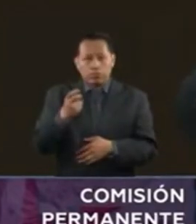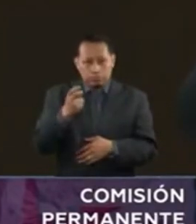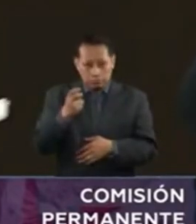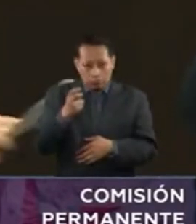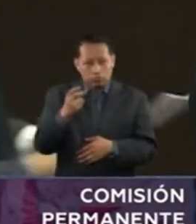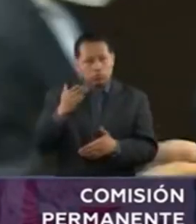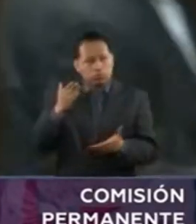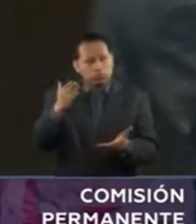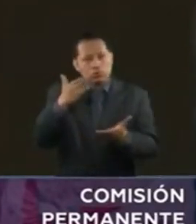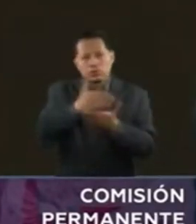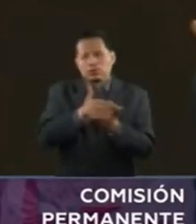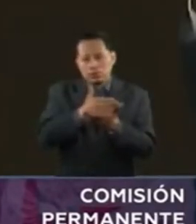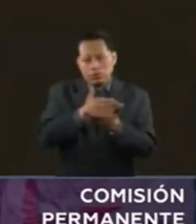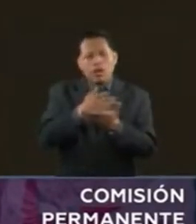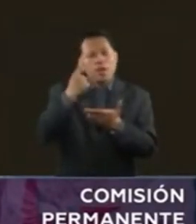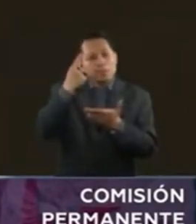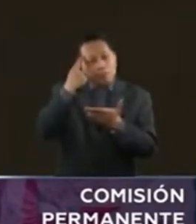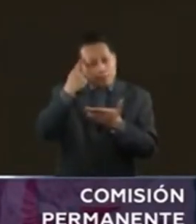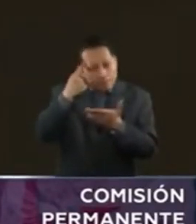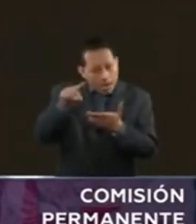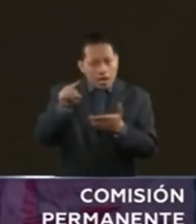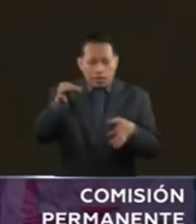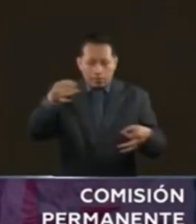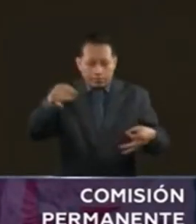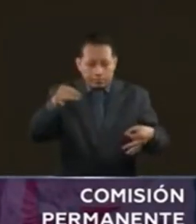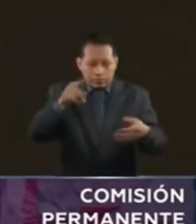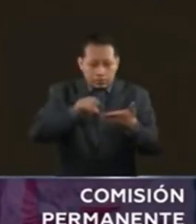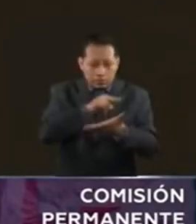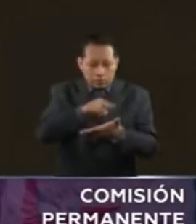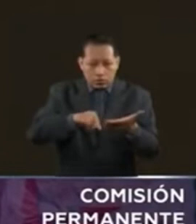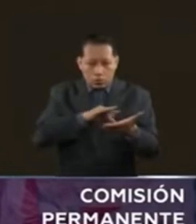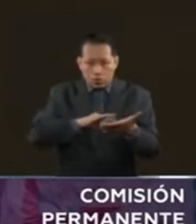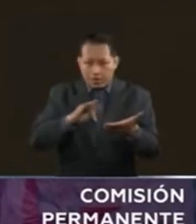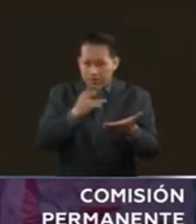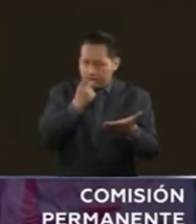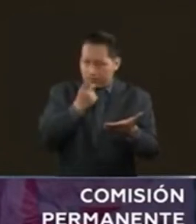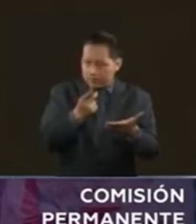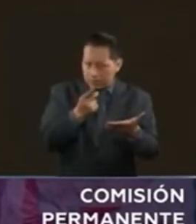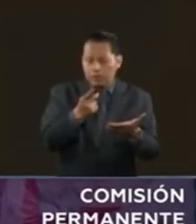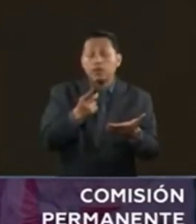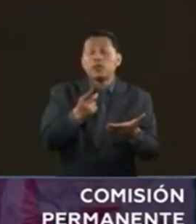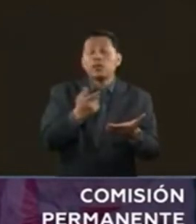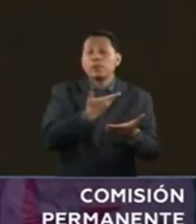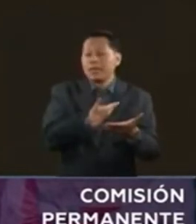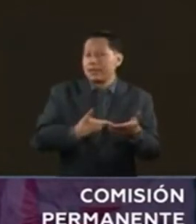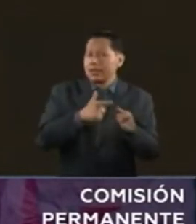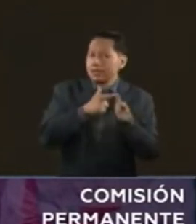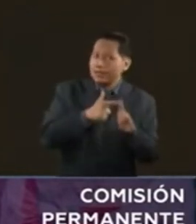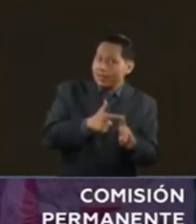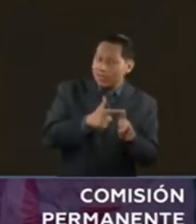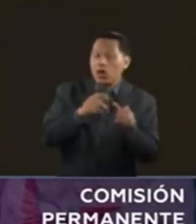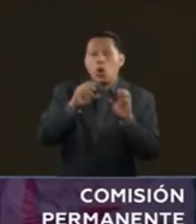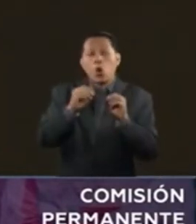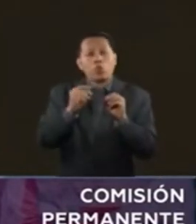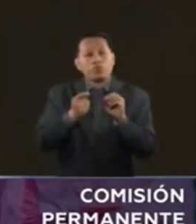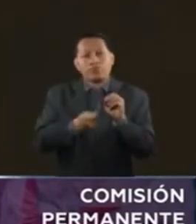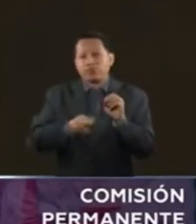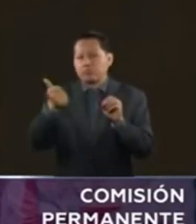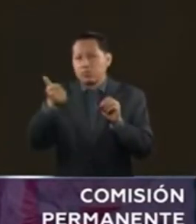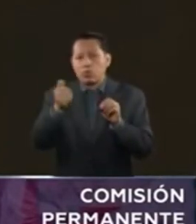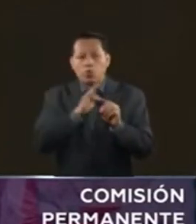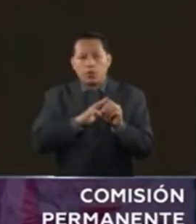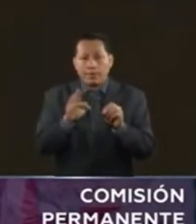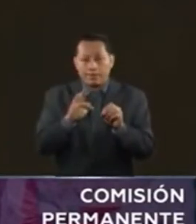para ratificar o para revocar el mandato del ejecutivo federal estamos